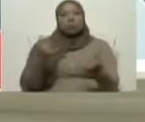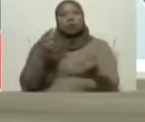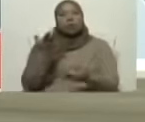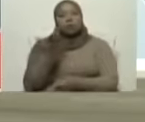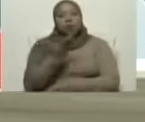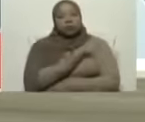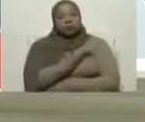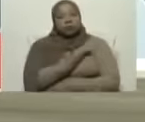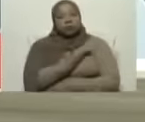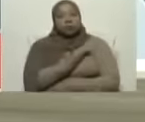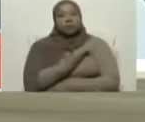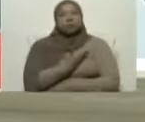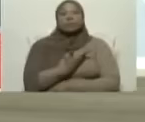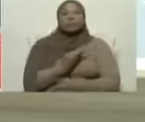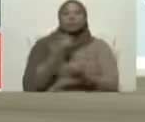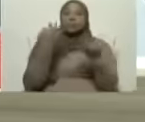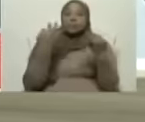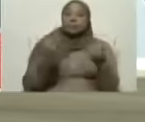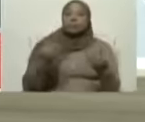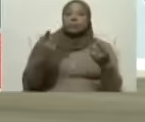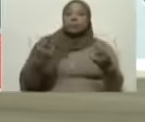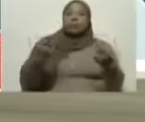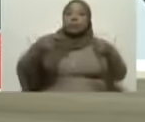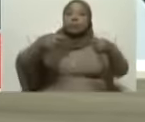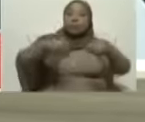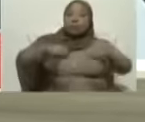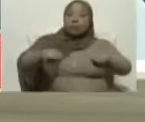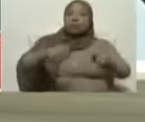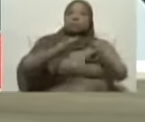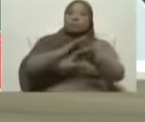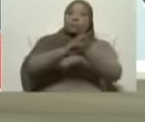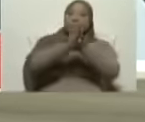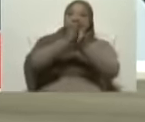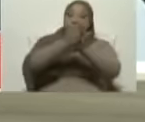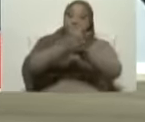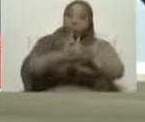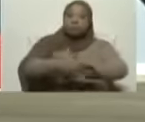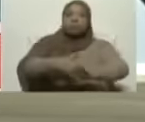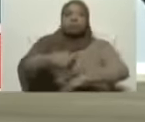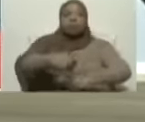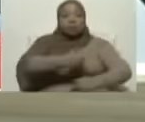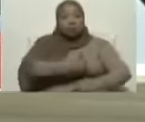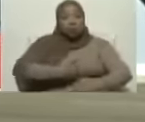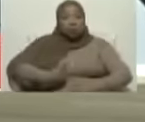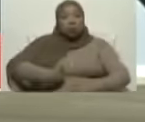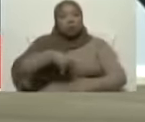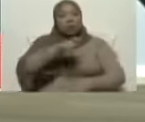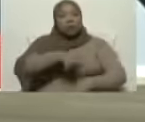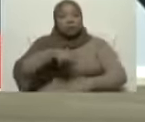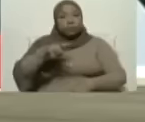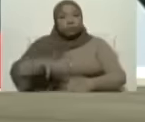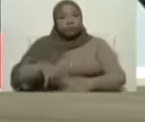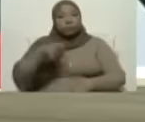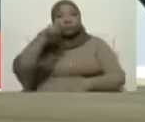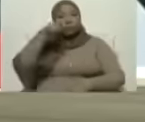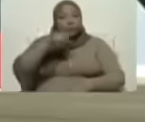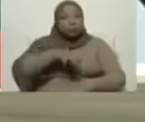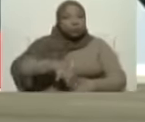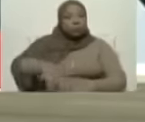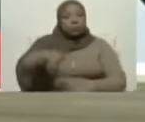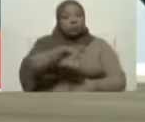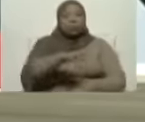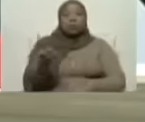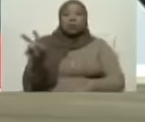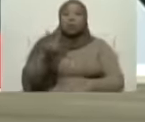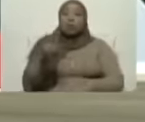sanciones coercitivas, unilaterales y genocidas dictadas al digno pueblo de